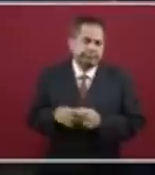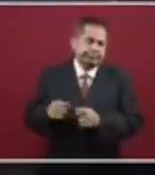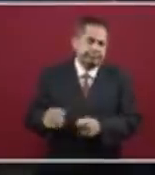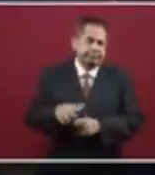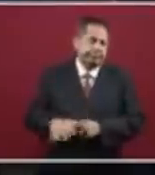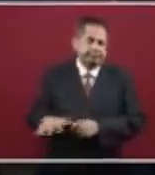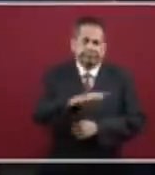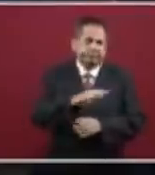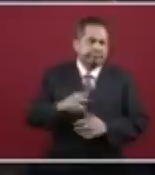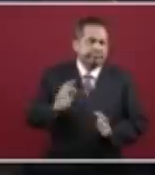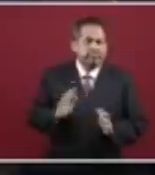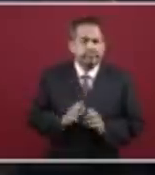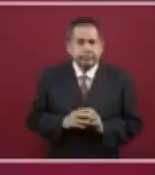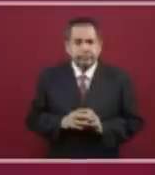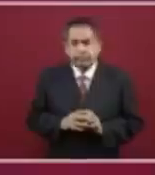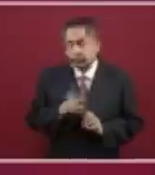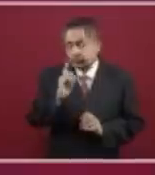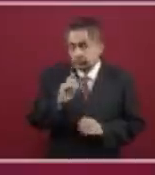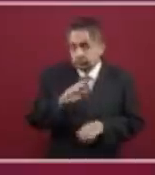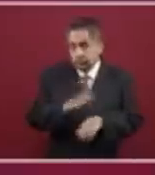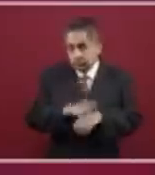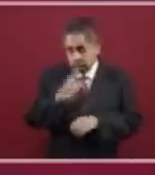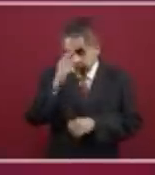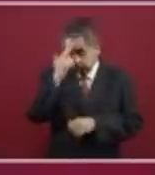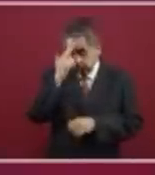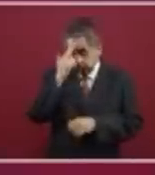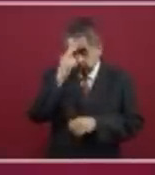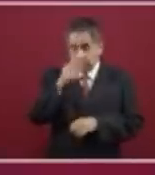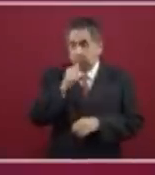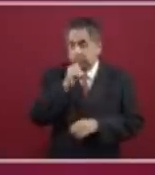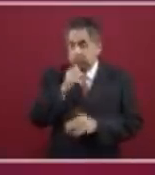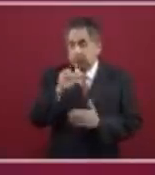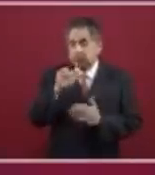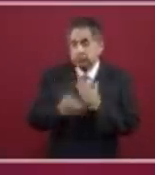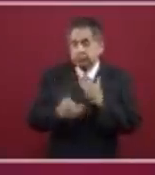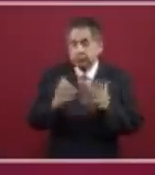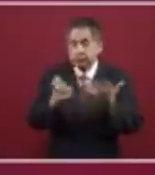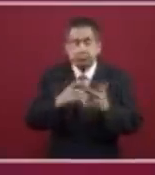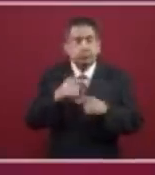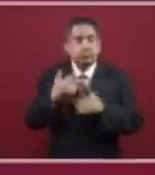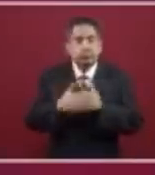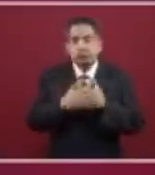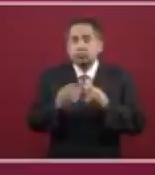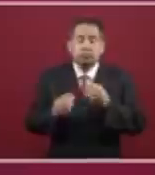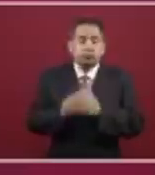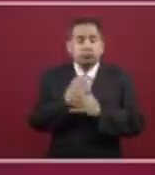Además, les recuerdo que todavía está pendiente la creación del instituto,